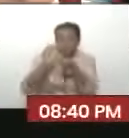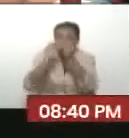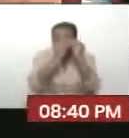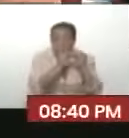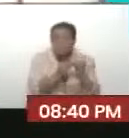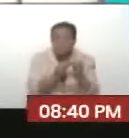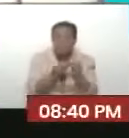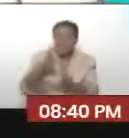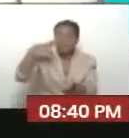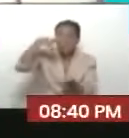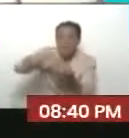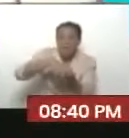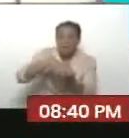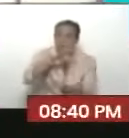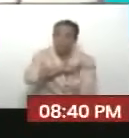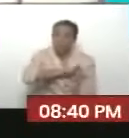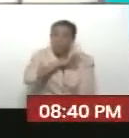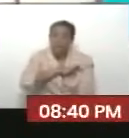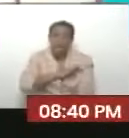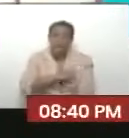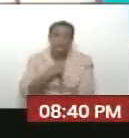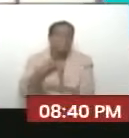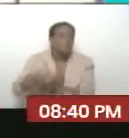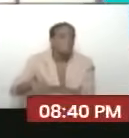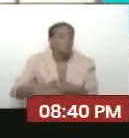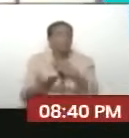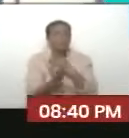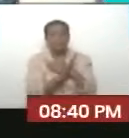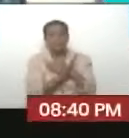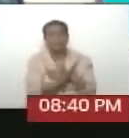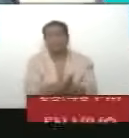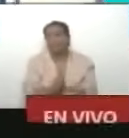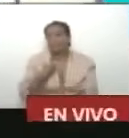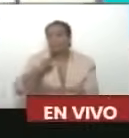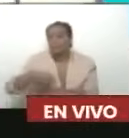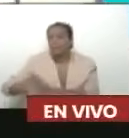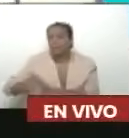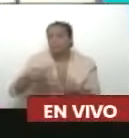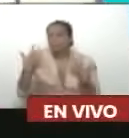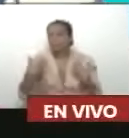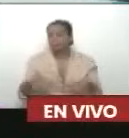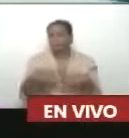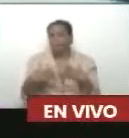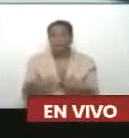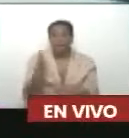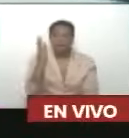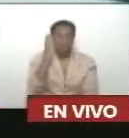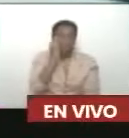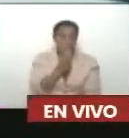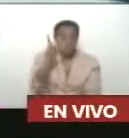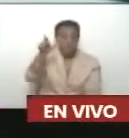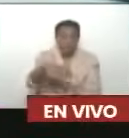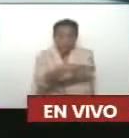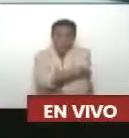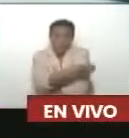social que perdimos por las sanciones, por la agresión. Ahí